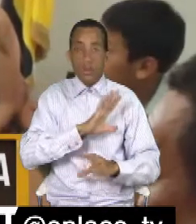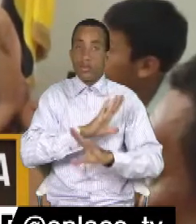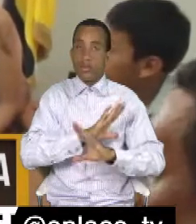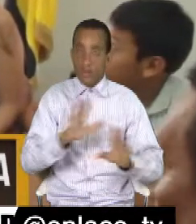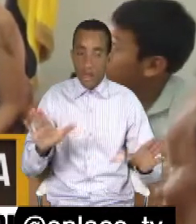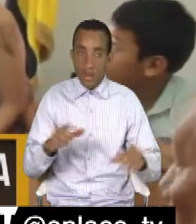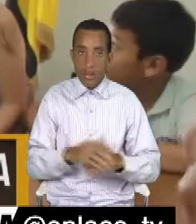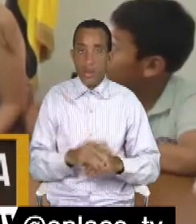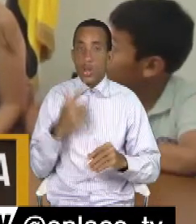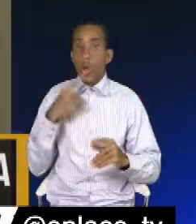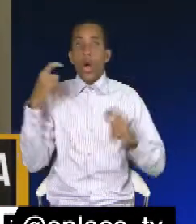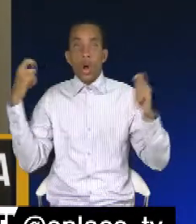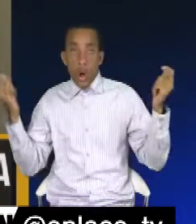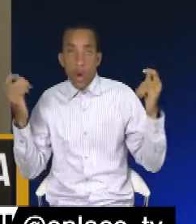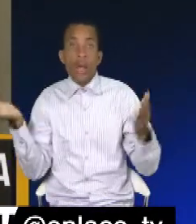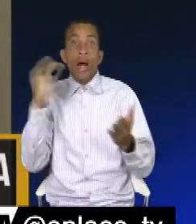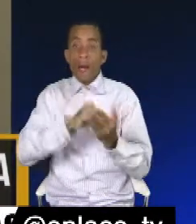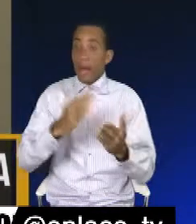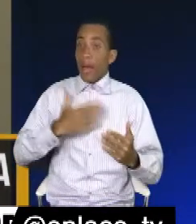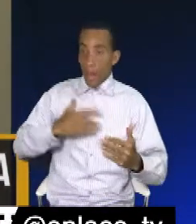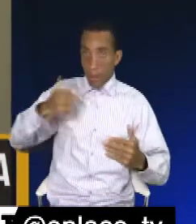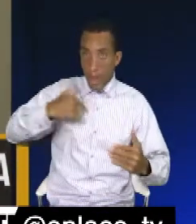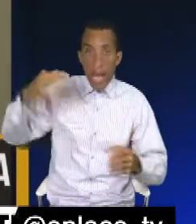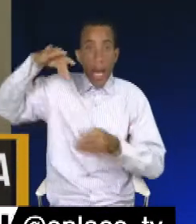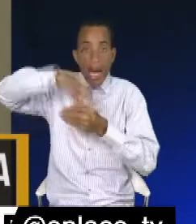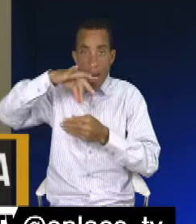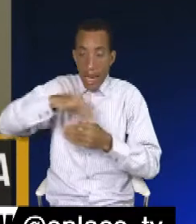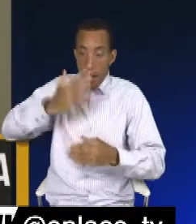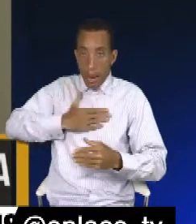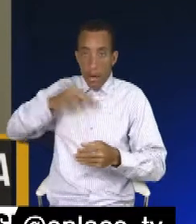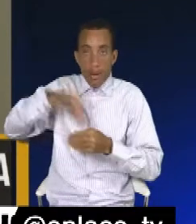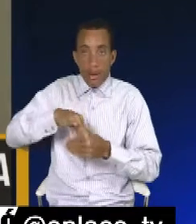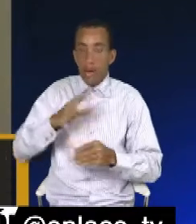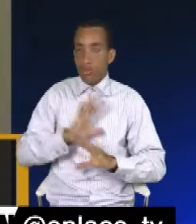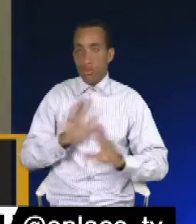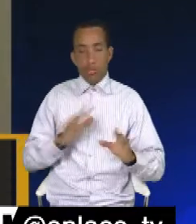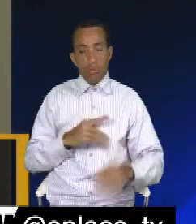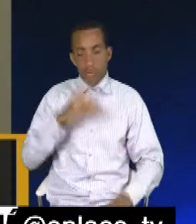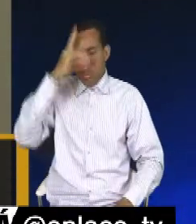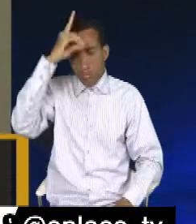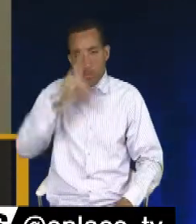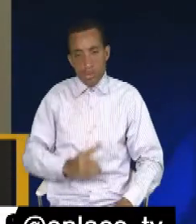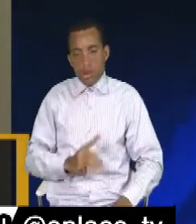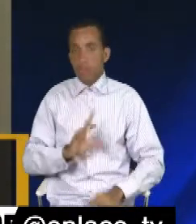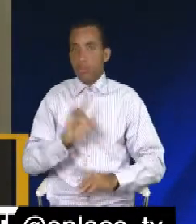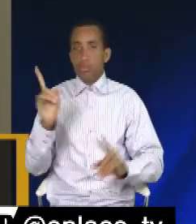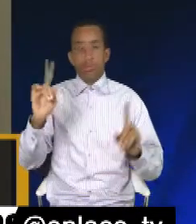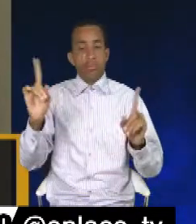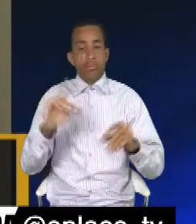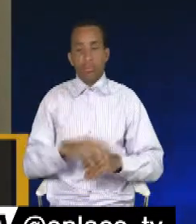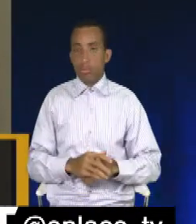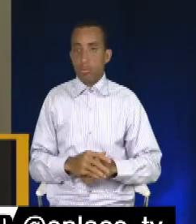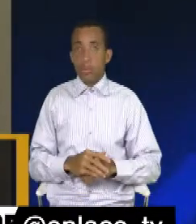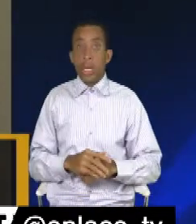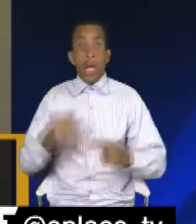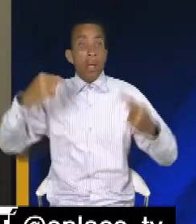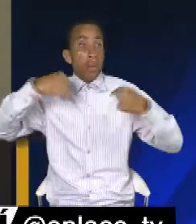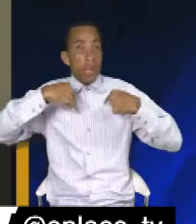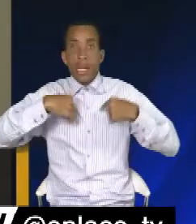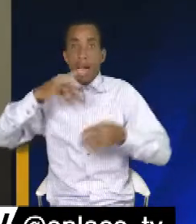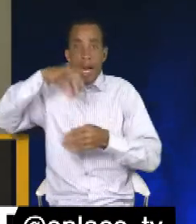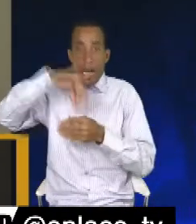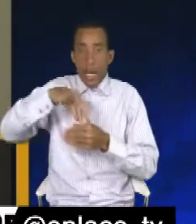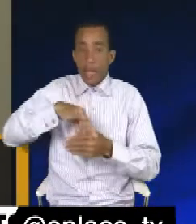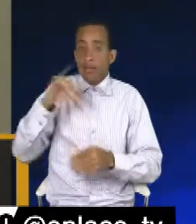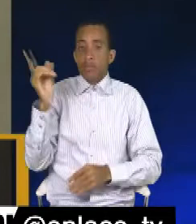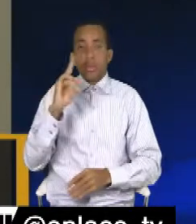no hará campaña en ese proceso. También tomé la decisión de que no voy a hacer un solo minuto de